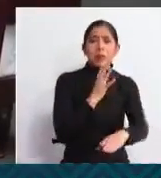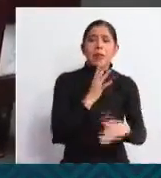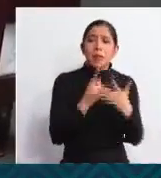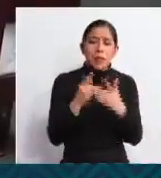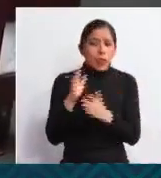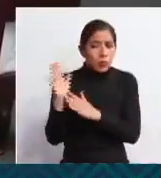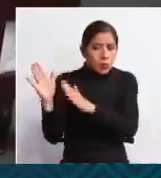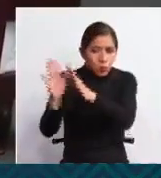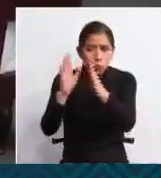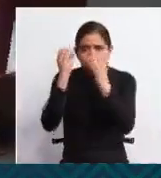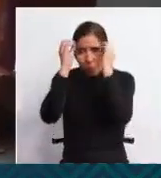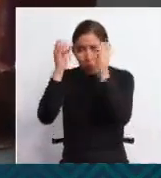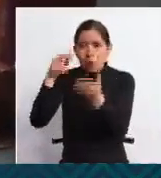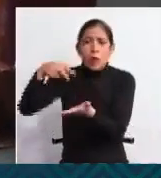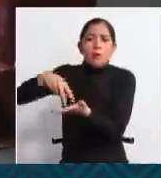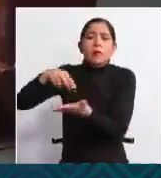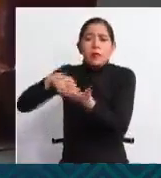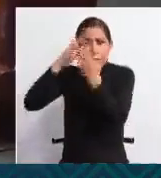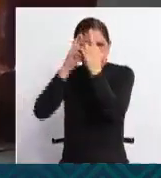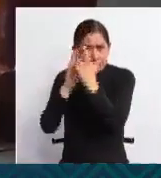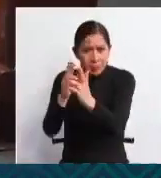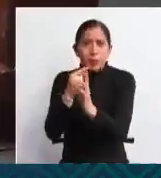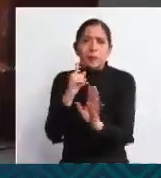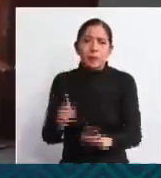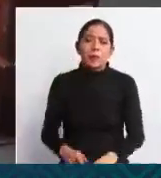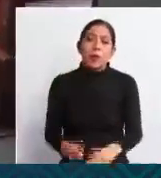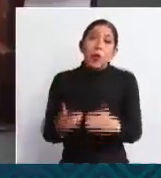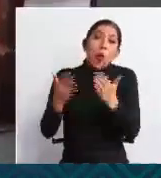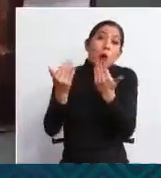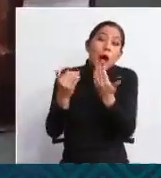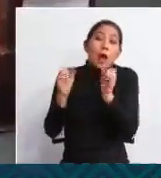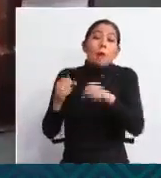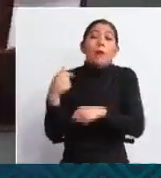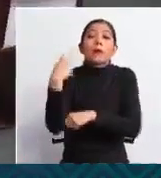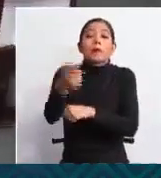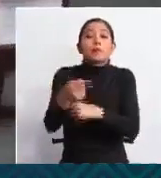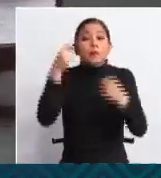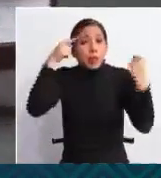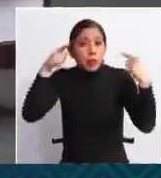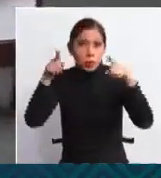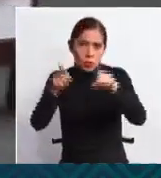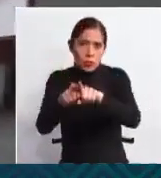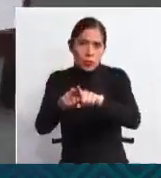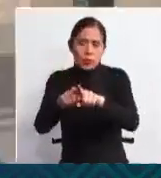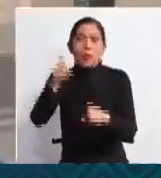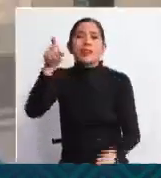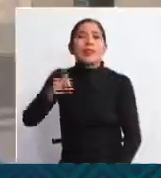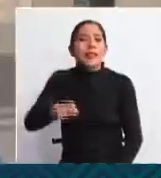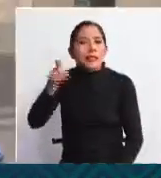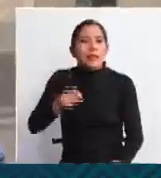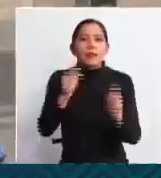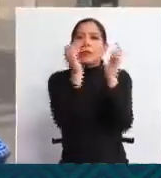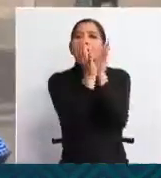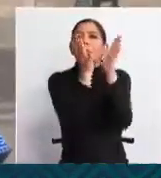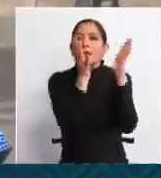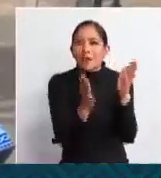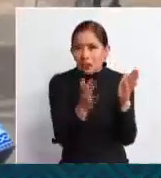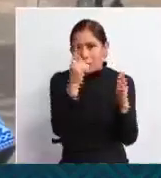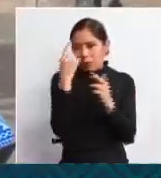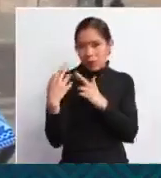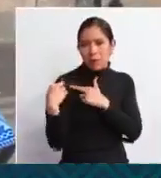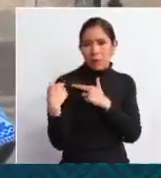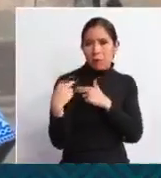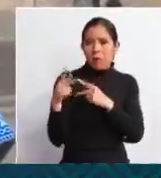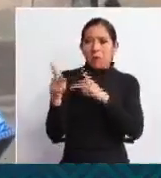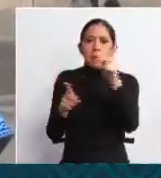bancadas. Esperamos que haya consenso. Necesitamos un defensor o defensora que pueda garantizar, que pueda proteger los derechos fundamentales del